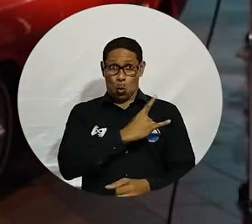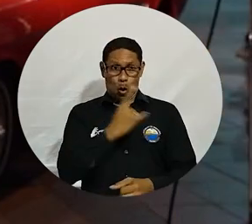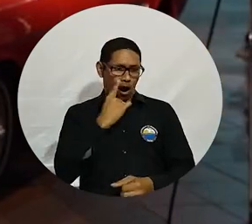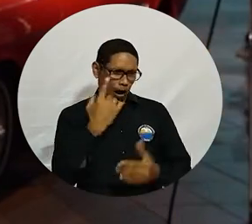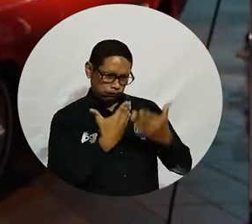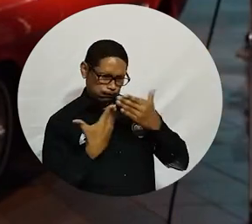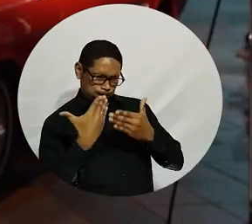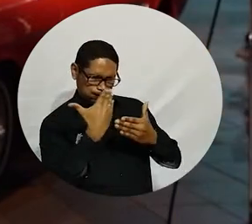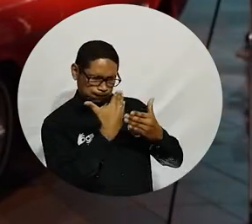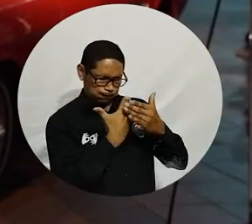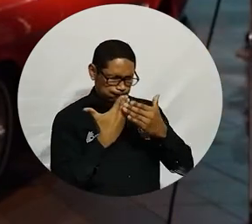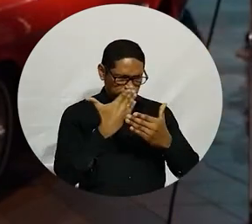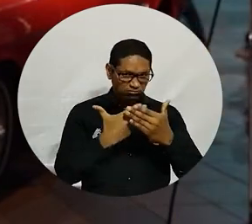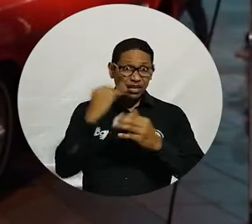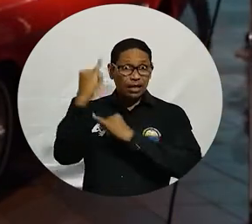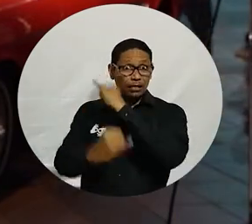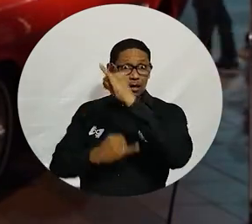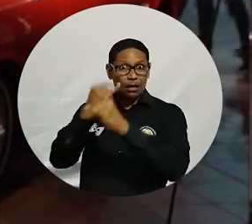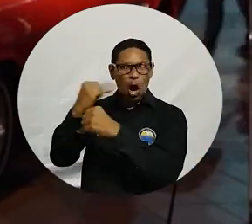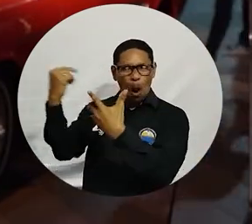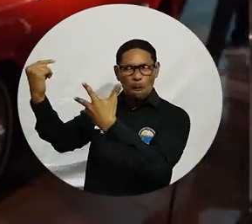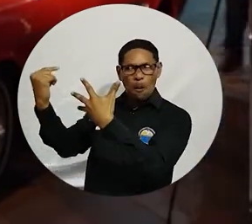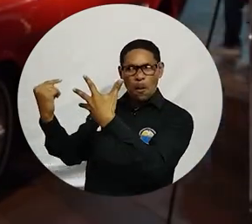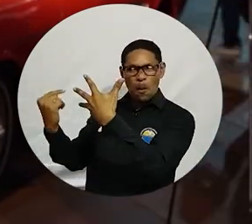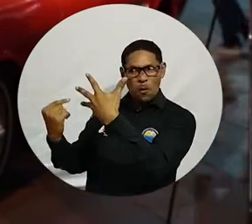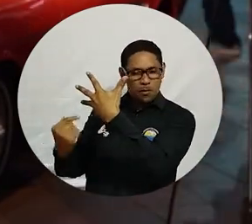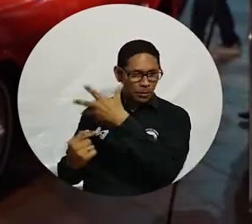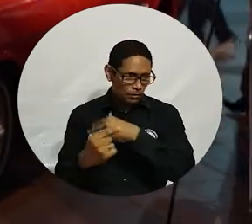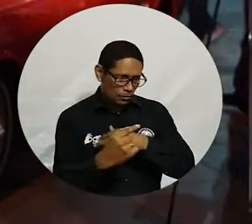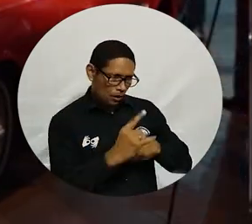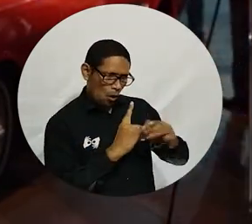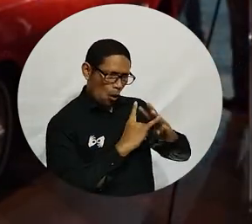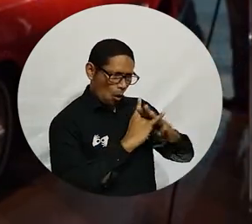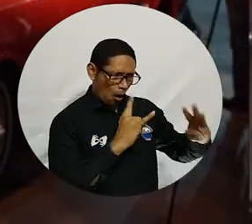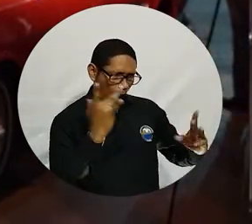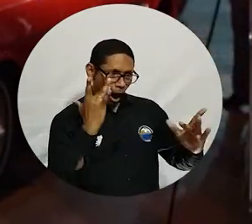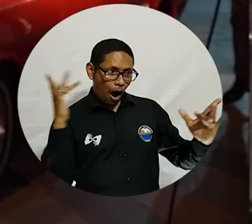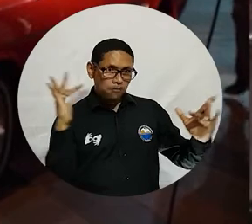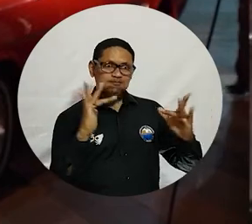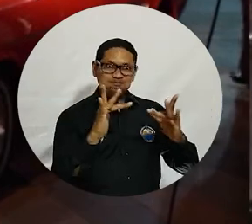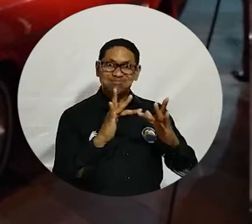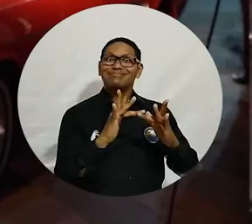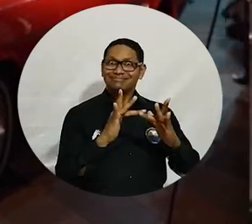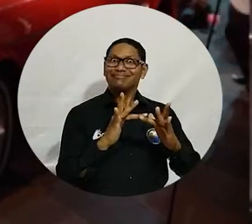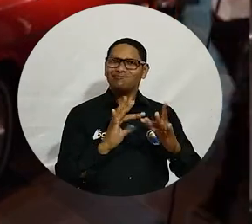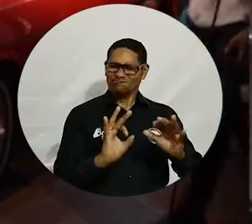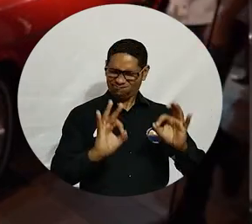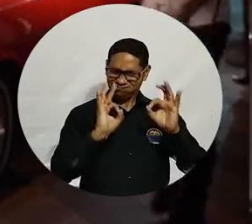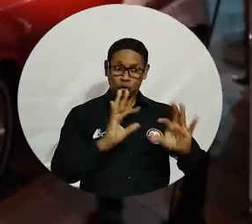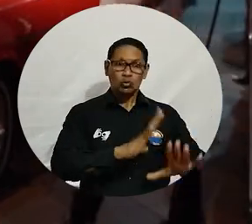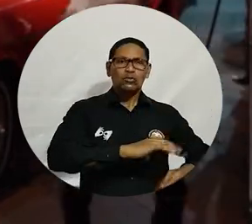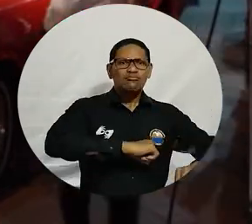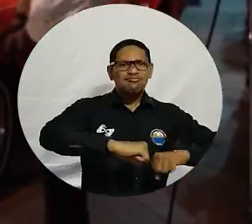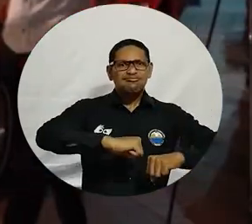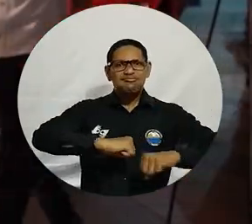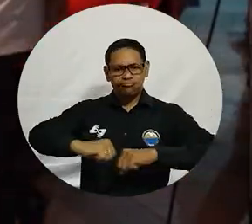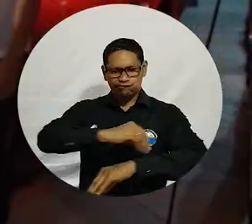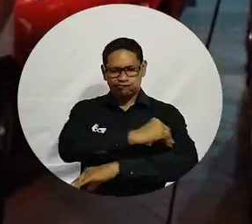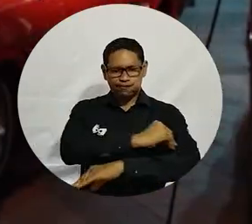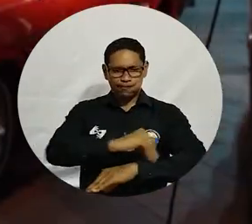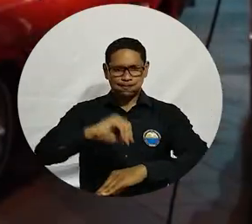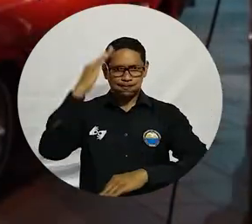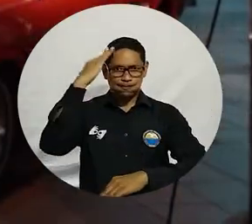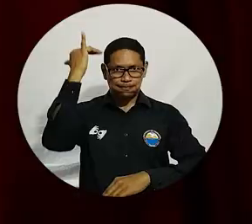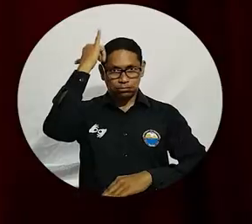a diferentes auditorías y se comparaban con indicadores internacionales. Enhorabuena a la Universidad de Magdalena, estamos destacando toda su labor